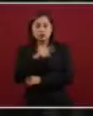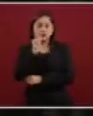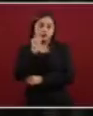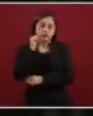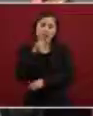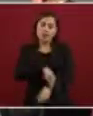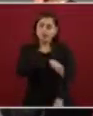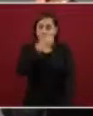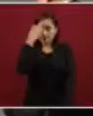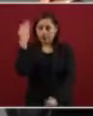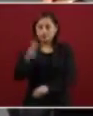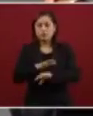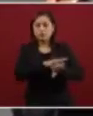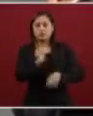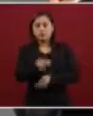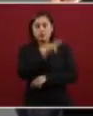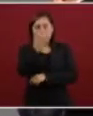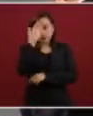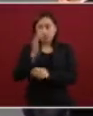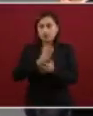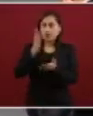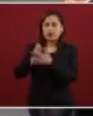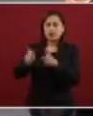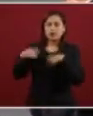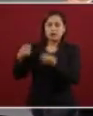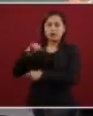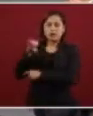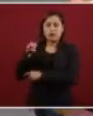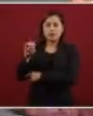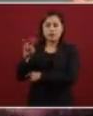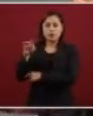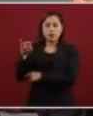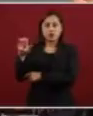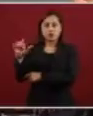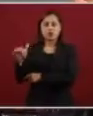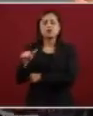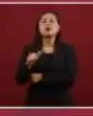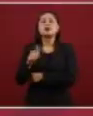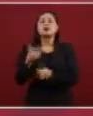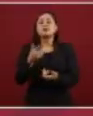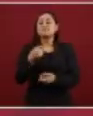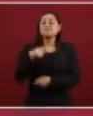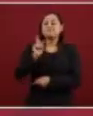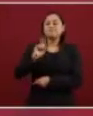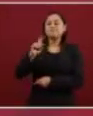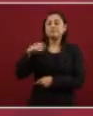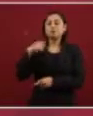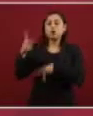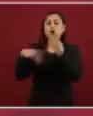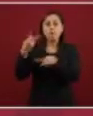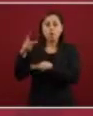no estoy asistiendo a los actos de toma de posesión de los